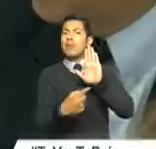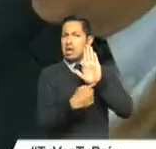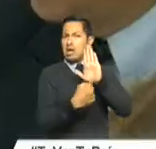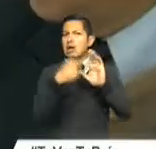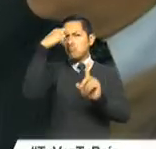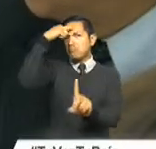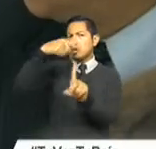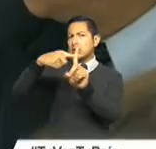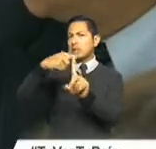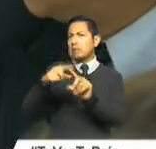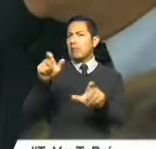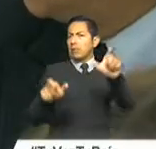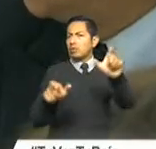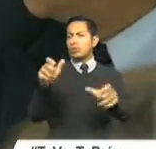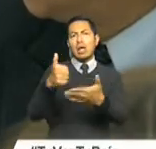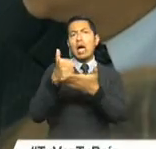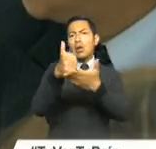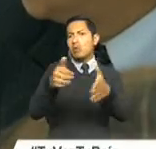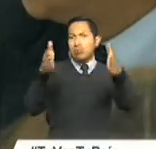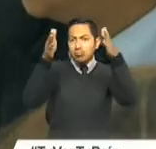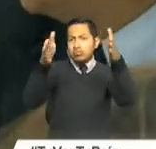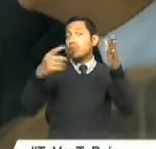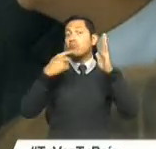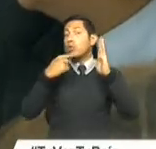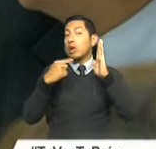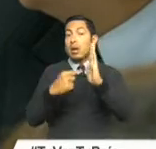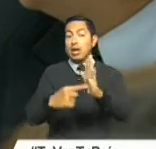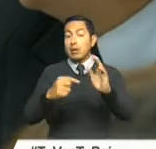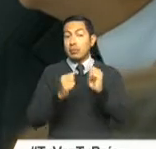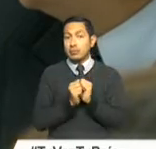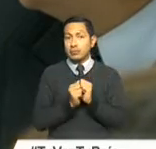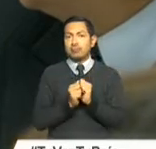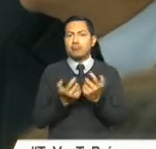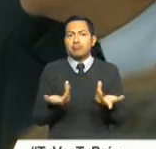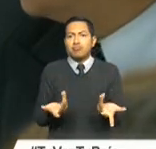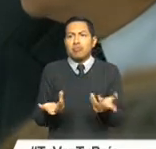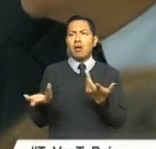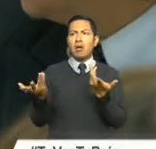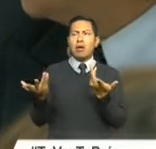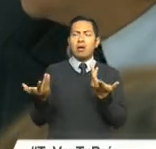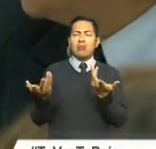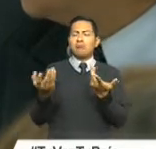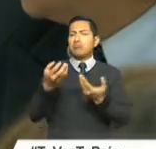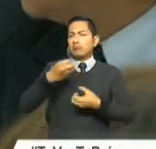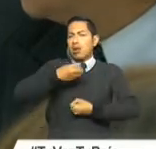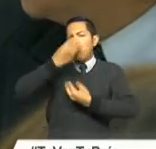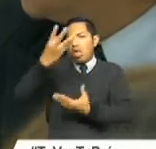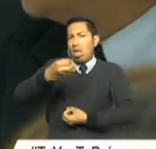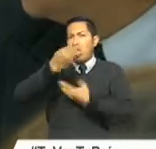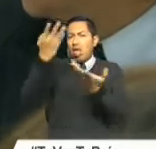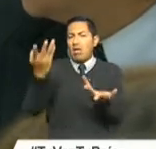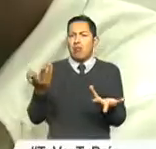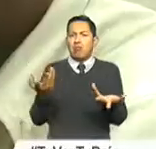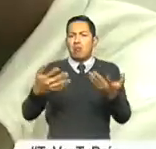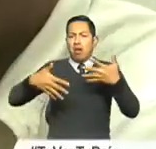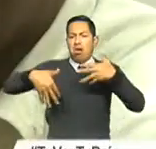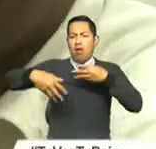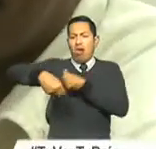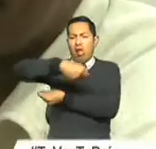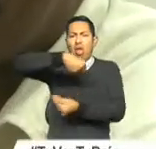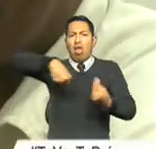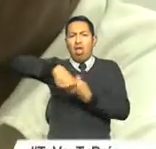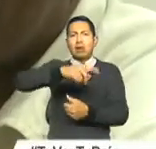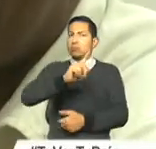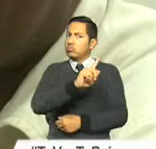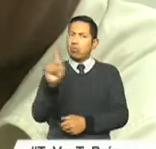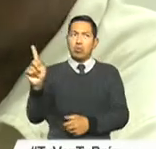para la población, como es evitar que se dé un tratamiento morboso a la información sobre hechos trágicos. Él